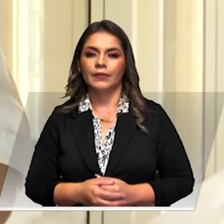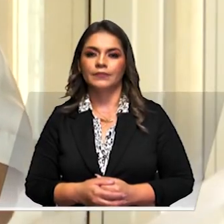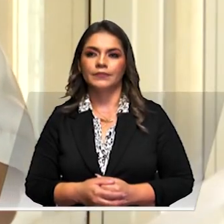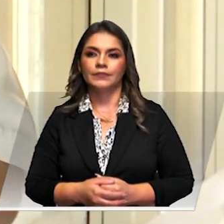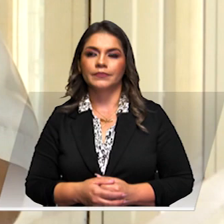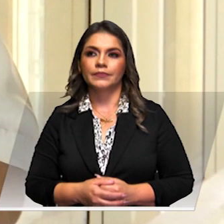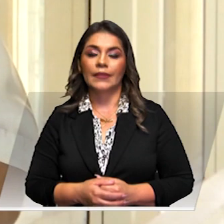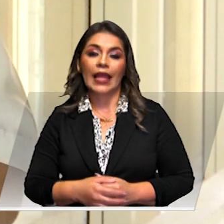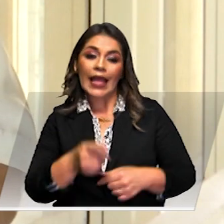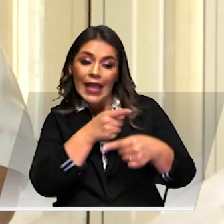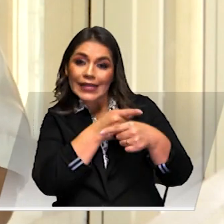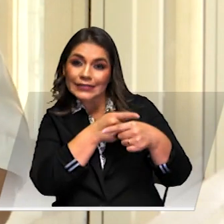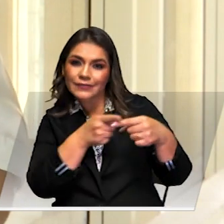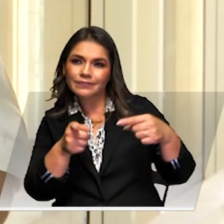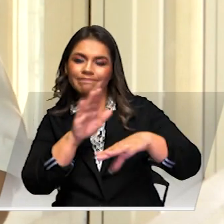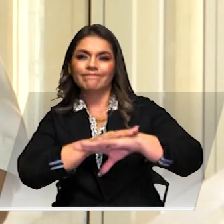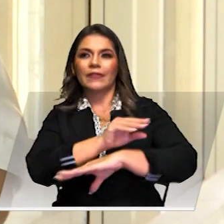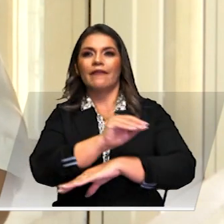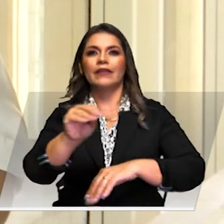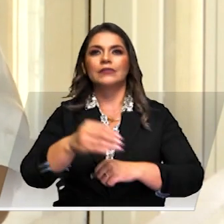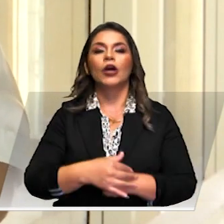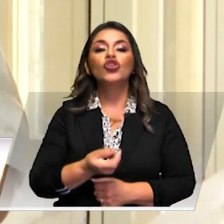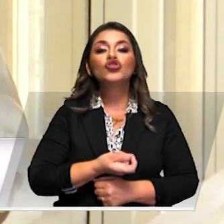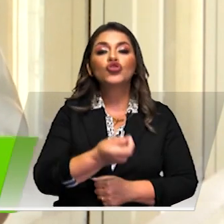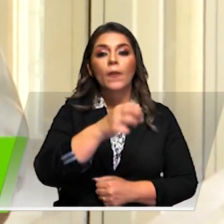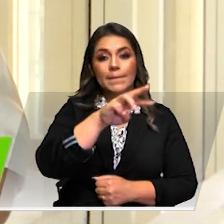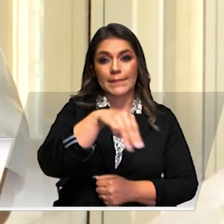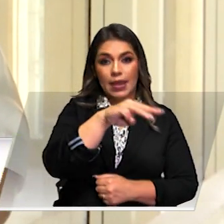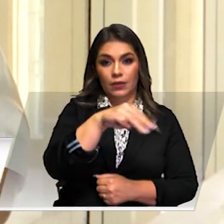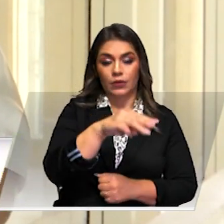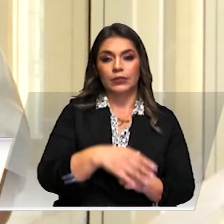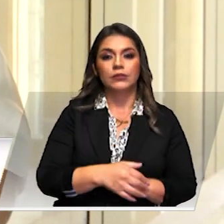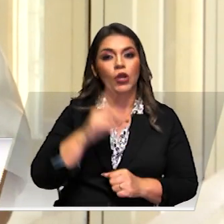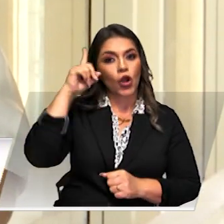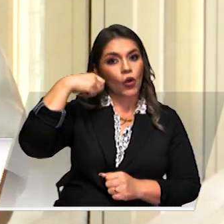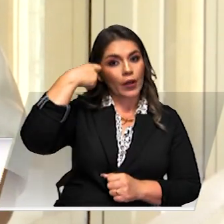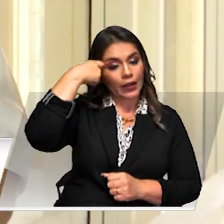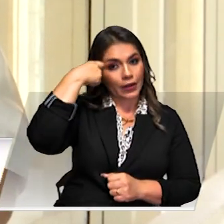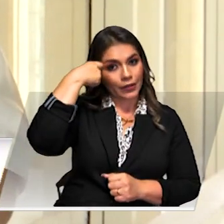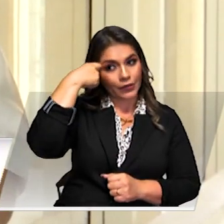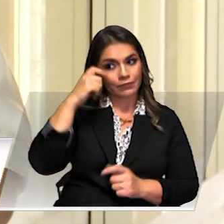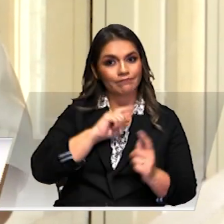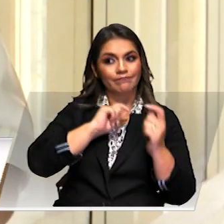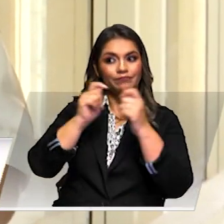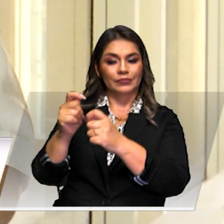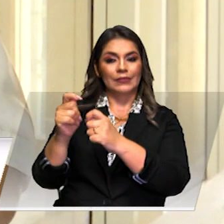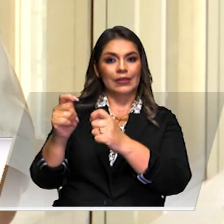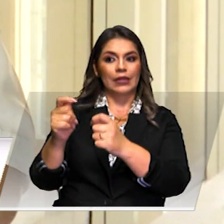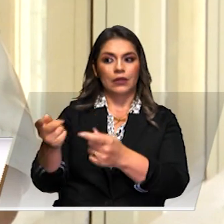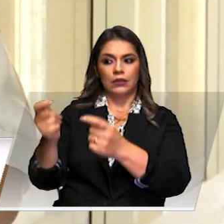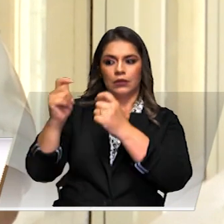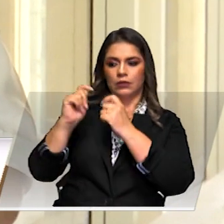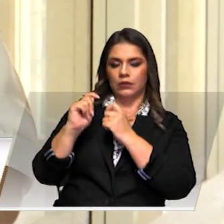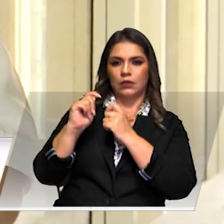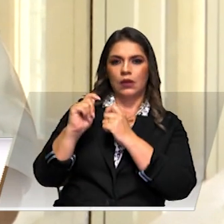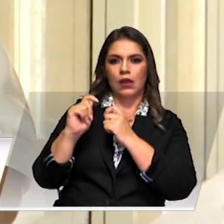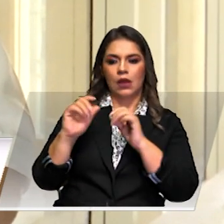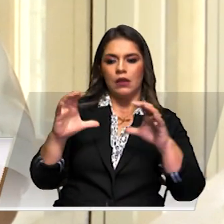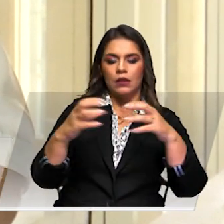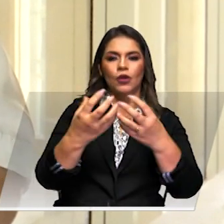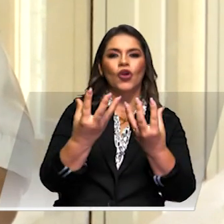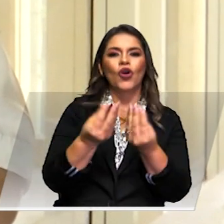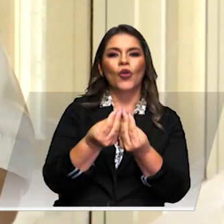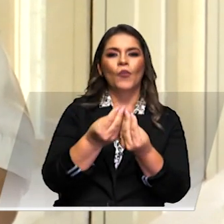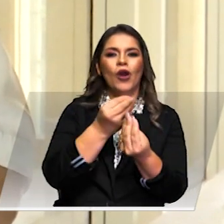Será noticia esta semana la reunión que el próximo miércoles sostendrá el gobernador encargado Luis Fernando Suárez con el Comité de Seguimiento del COVID en